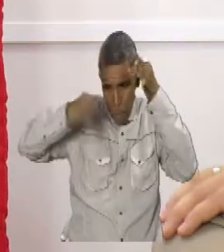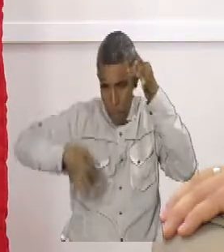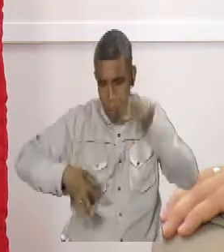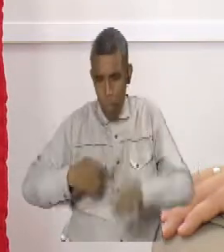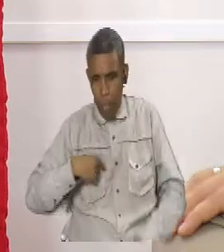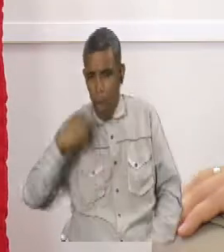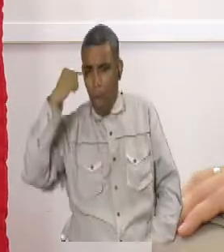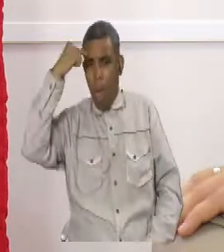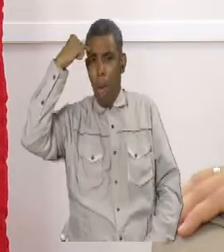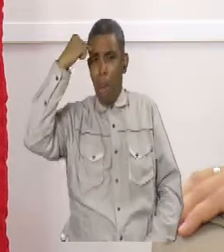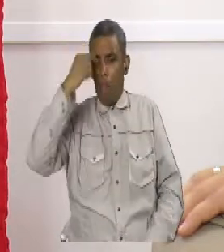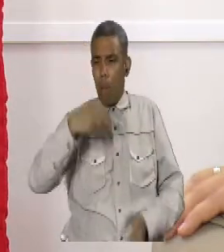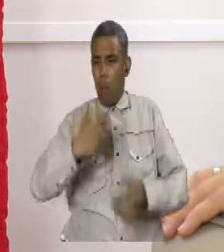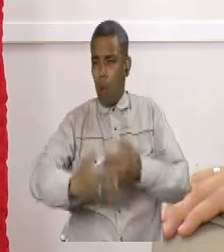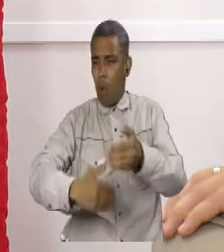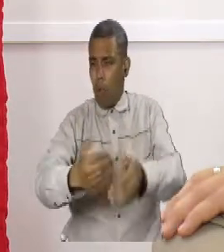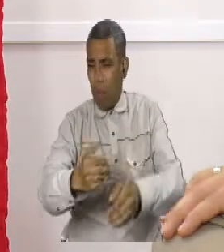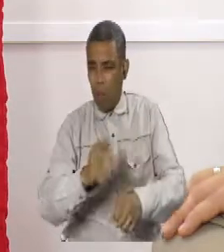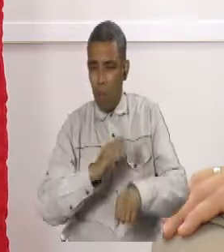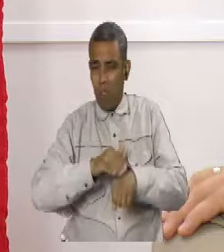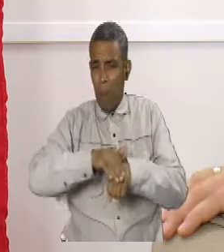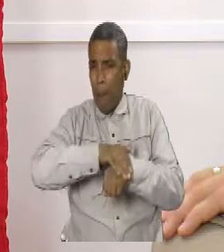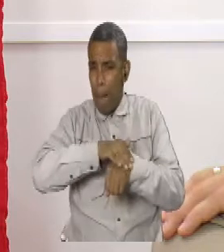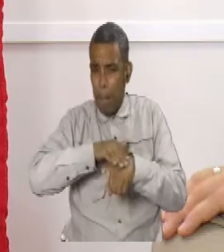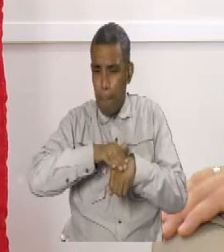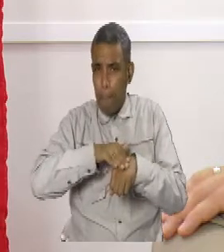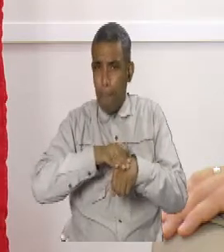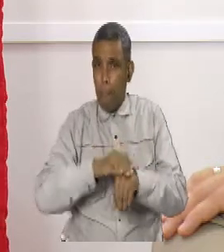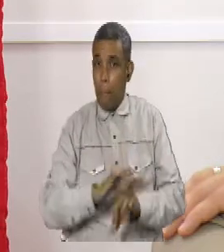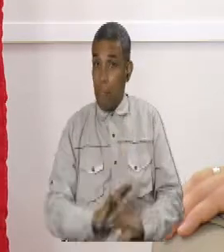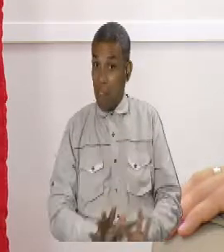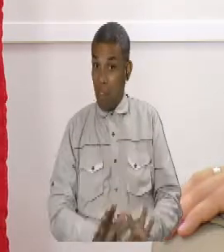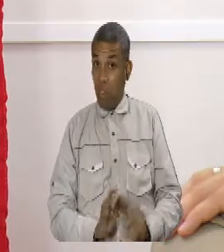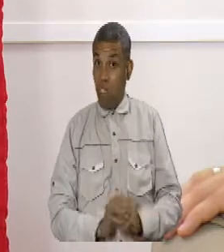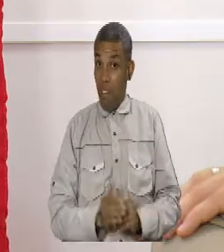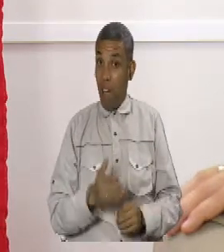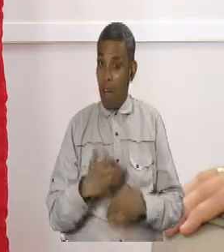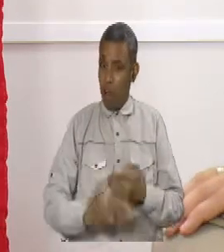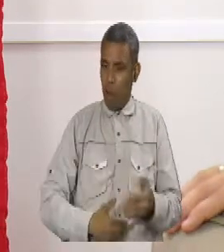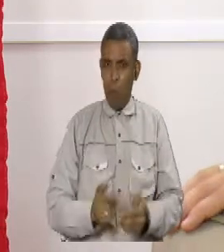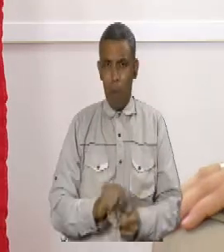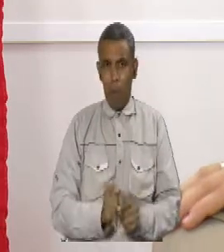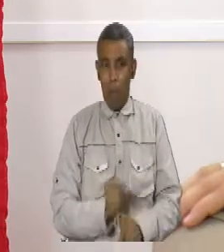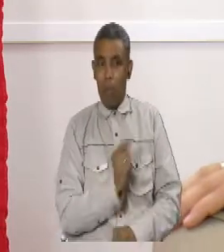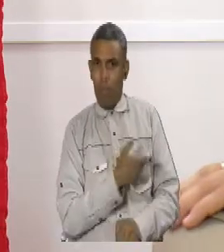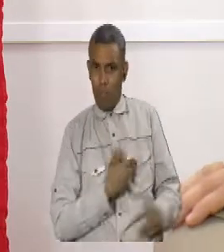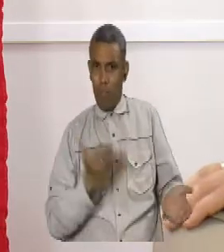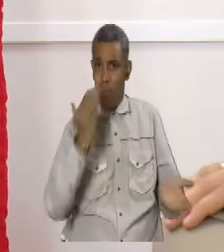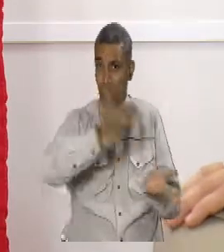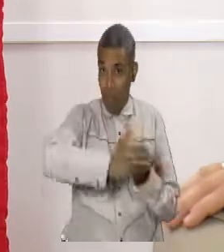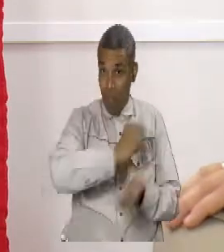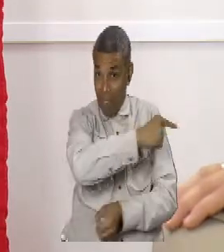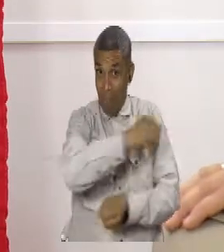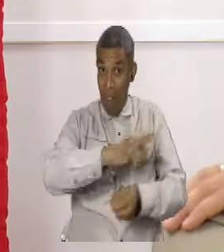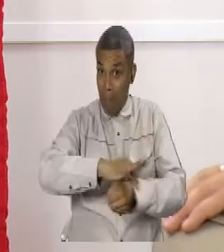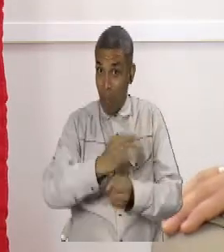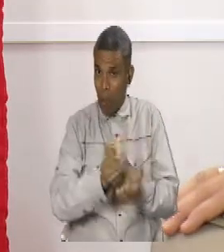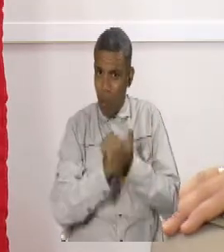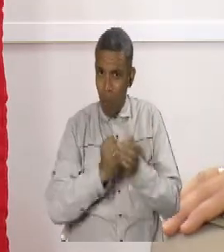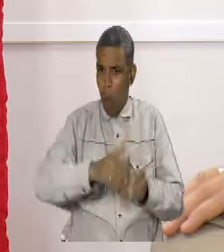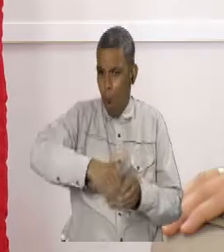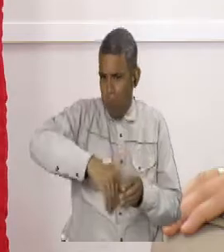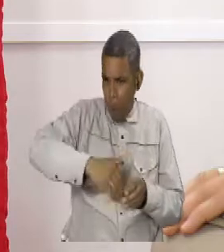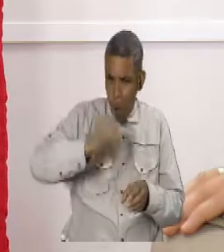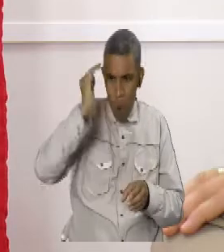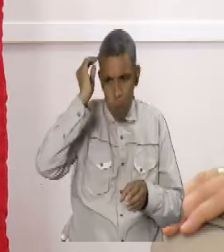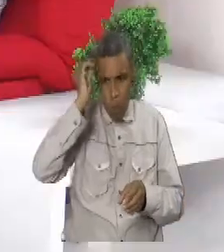El doctor estaba haciéndome el tratamiento y efectivamente ya me están haciendo cabello después de que estaba totalmente calva, entonces en un fragmento